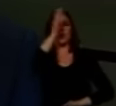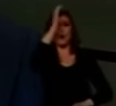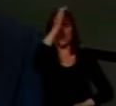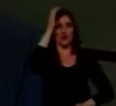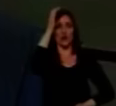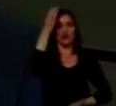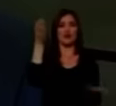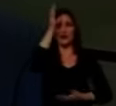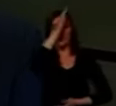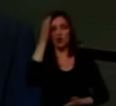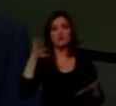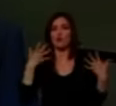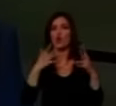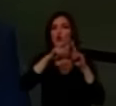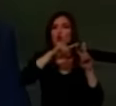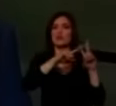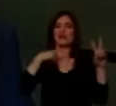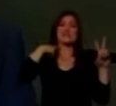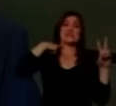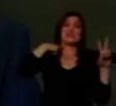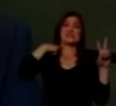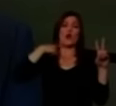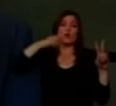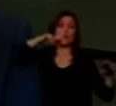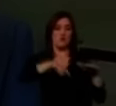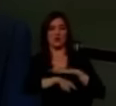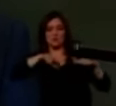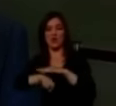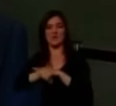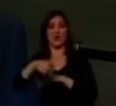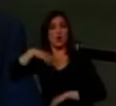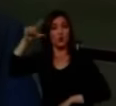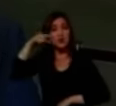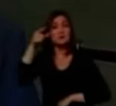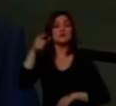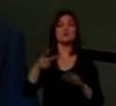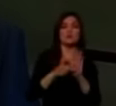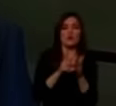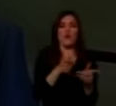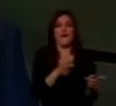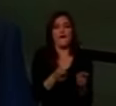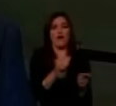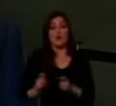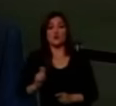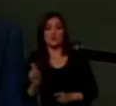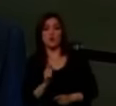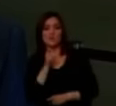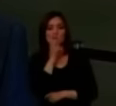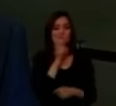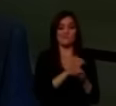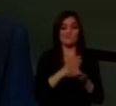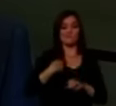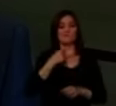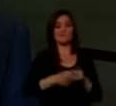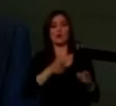y Católica de Guayaquil, porque con esta nueva intromisión del Estado se va a condicionar el régimen salarial, el régimen